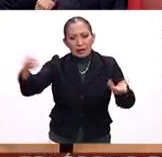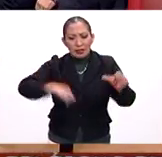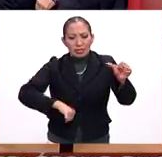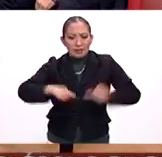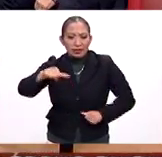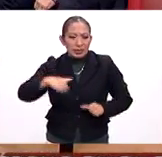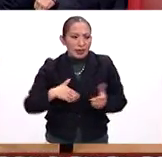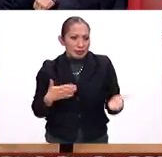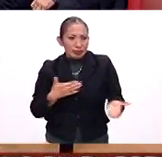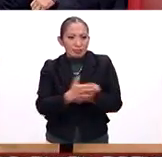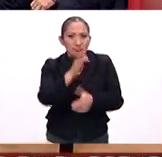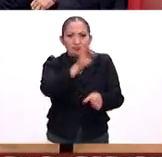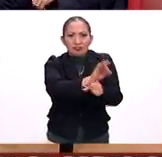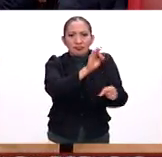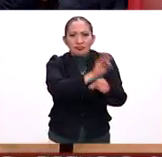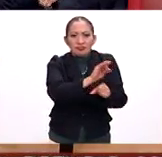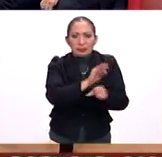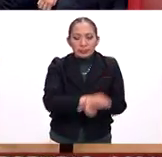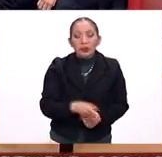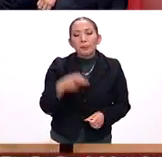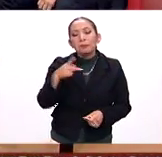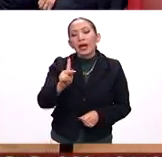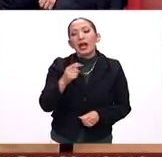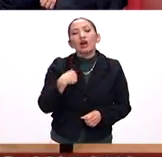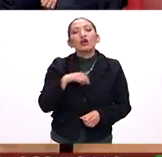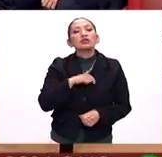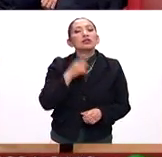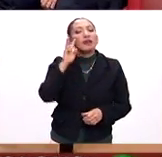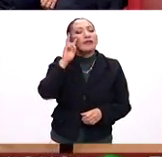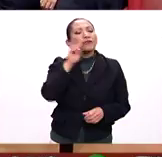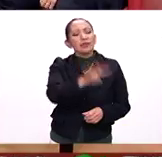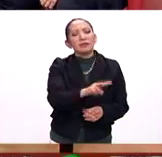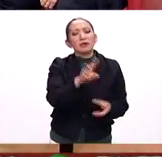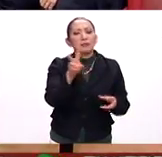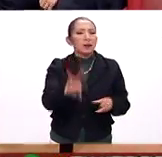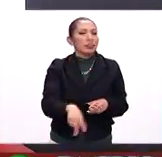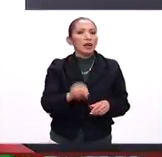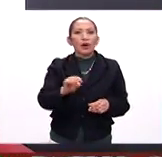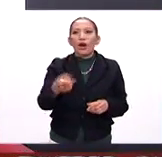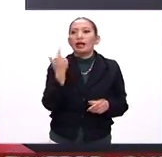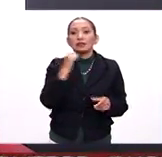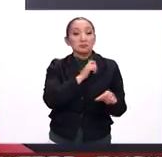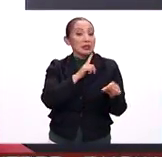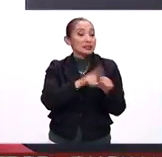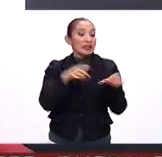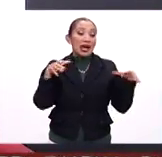pueda perfectamente delinear. Sin embargo, en lo que nosotros vimos, en realidad no es un asunto